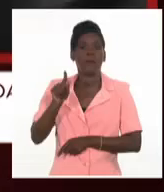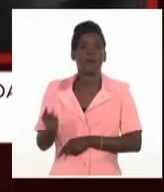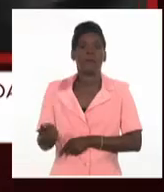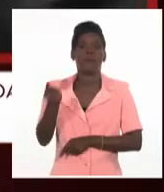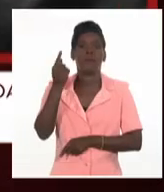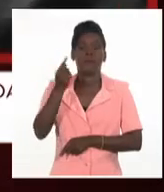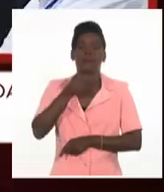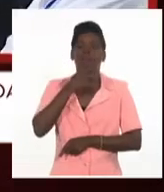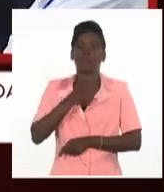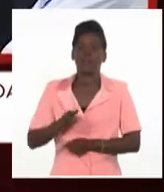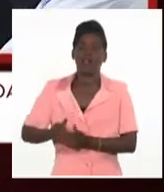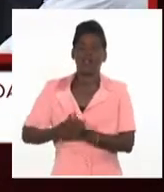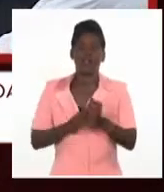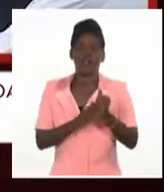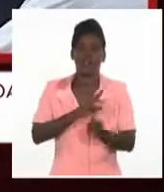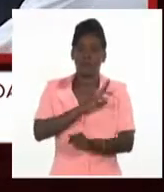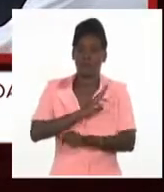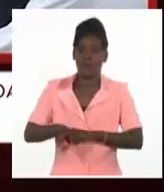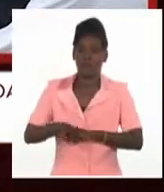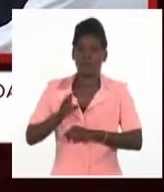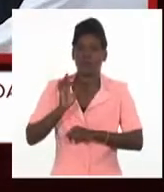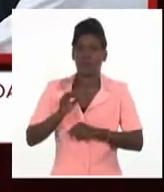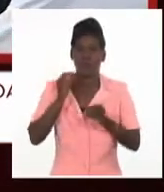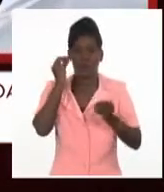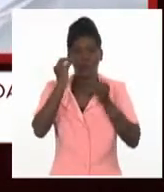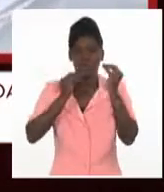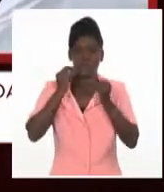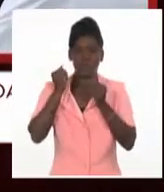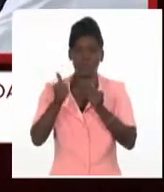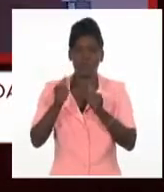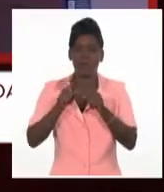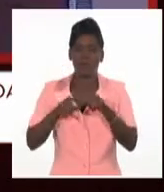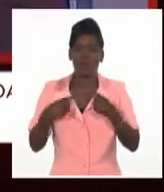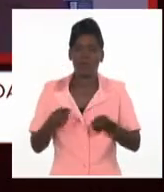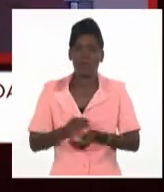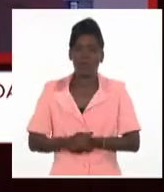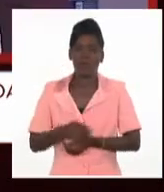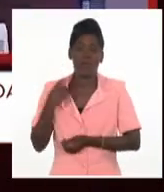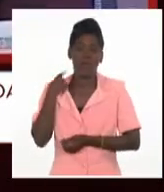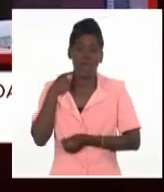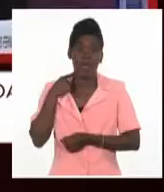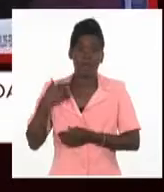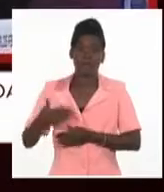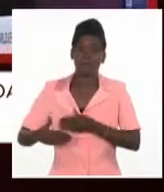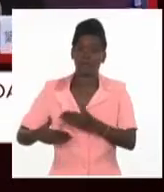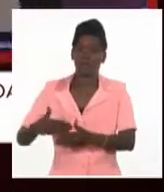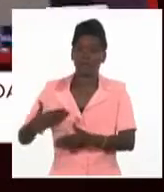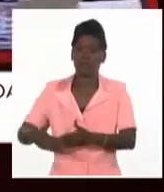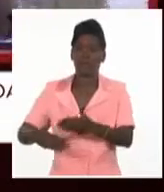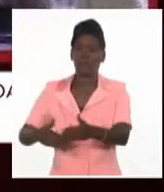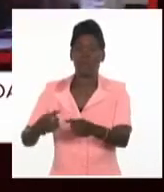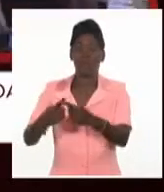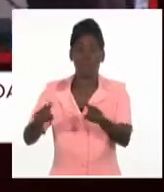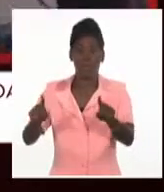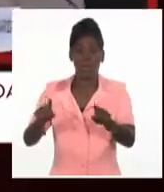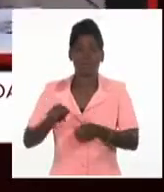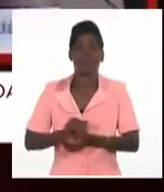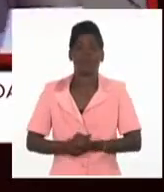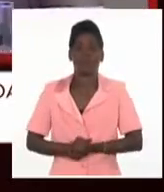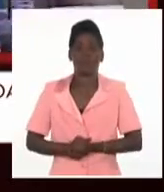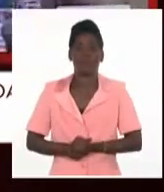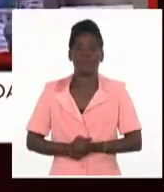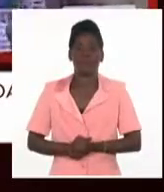jefe Fidel Castro. Sobre esta base, pasaron muchos años antes de la tercera conferencia y esta, pero que